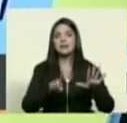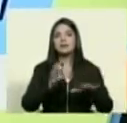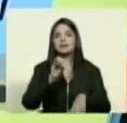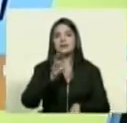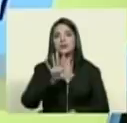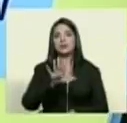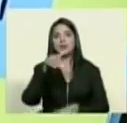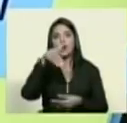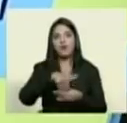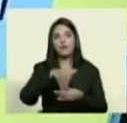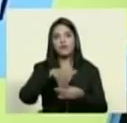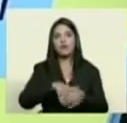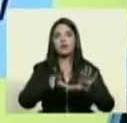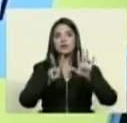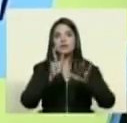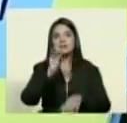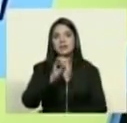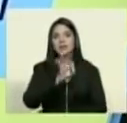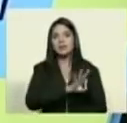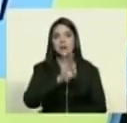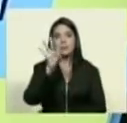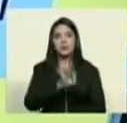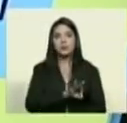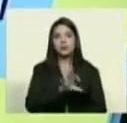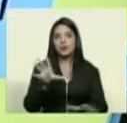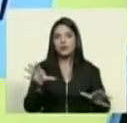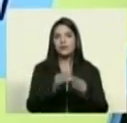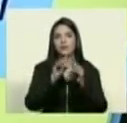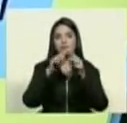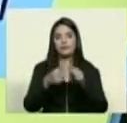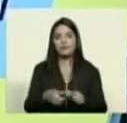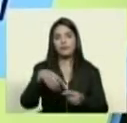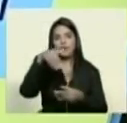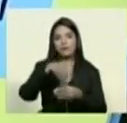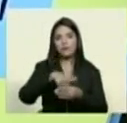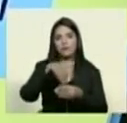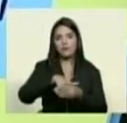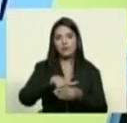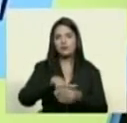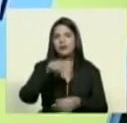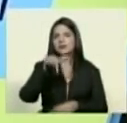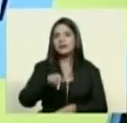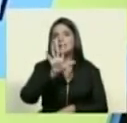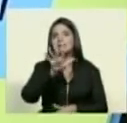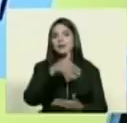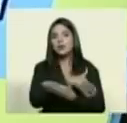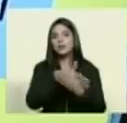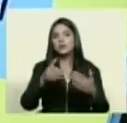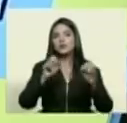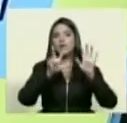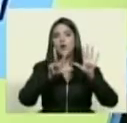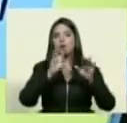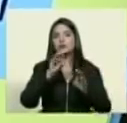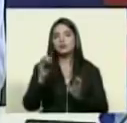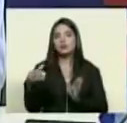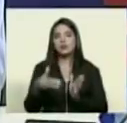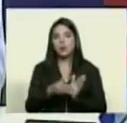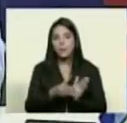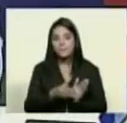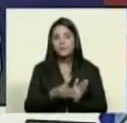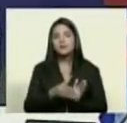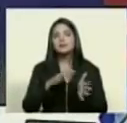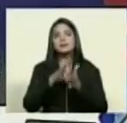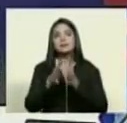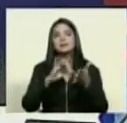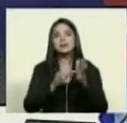6.517.605 votos, el 70% del total de votos. De estos 6.517.000, 5.800.000, quizás un poco menos,